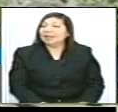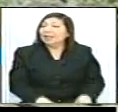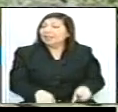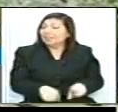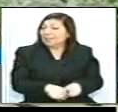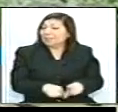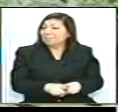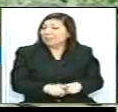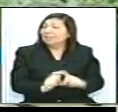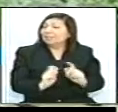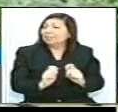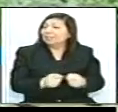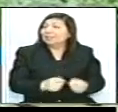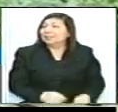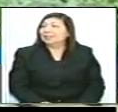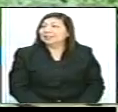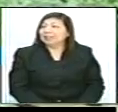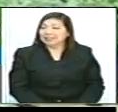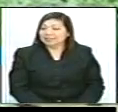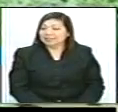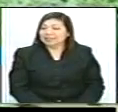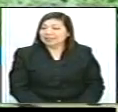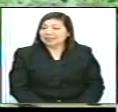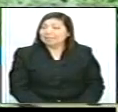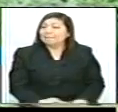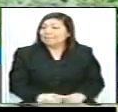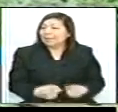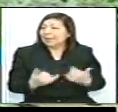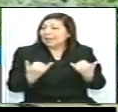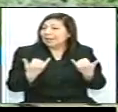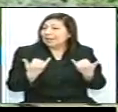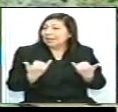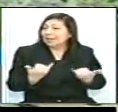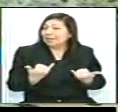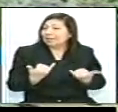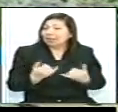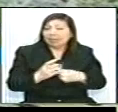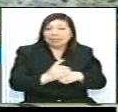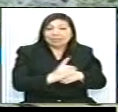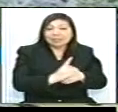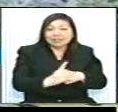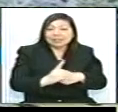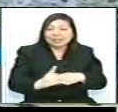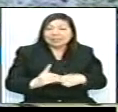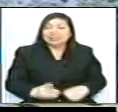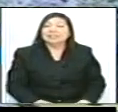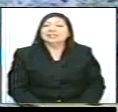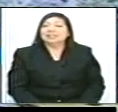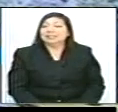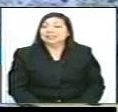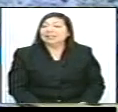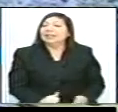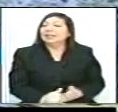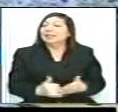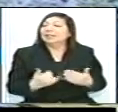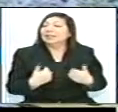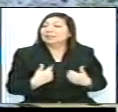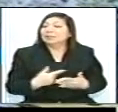También señalarles que en este proceso de descentralización tenemos